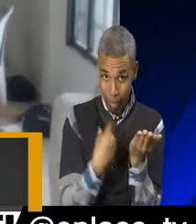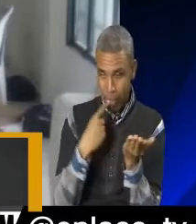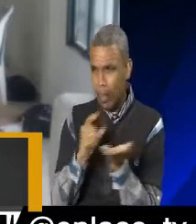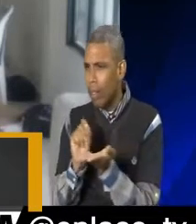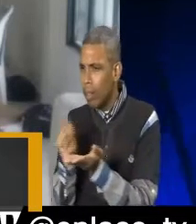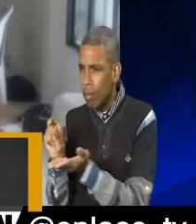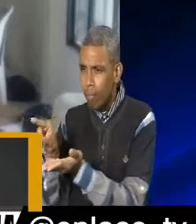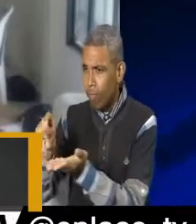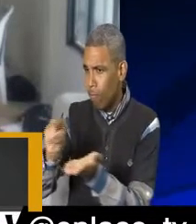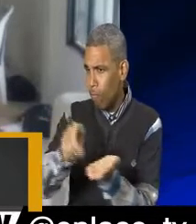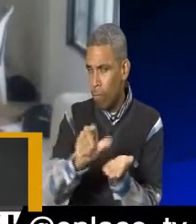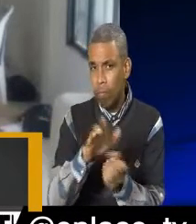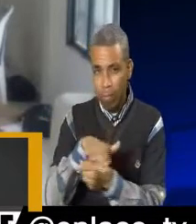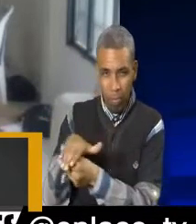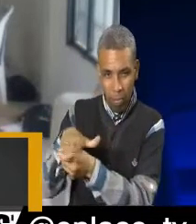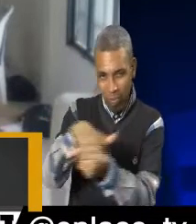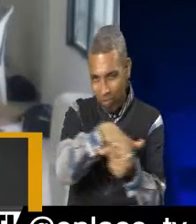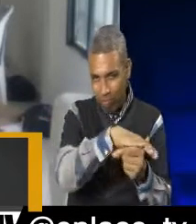preguntas vienen